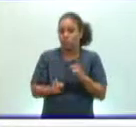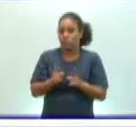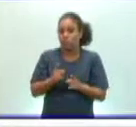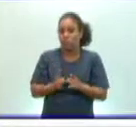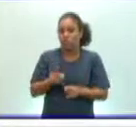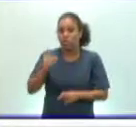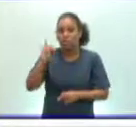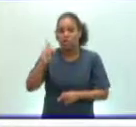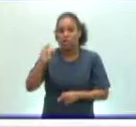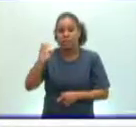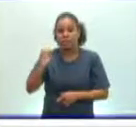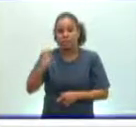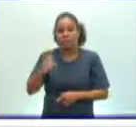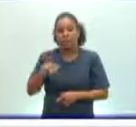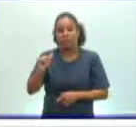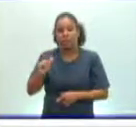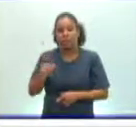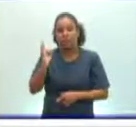DC y el FE.